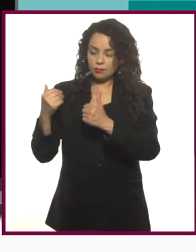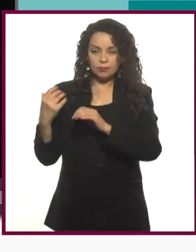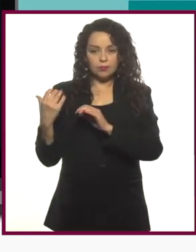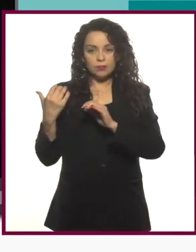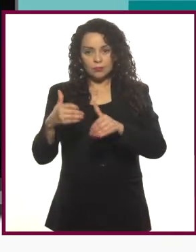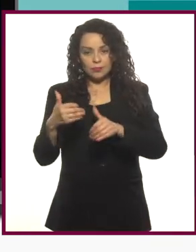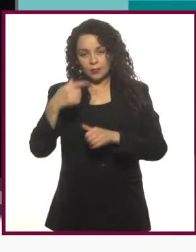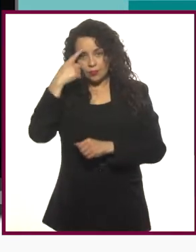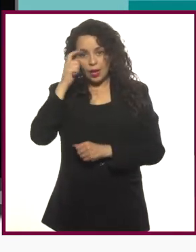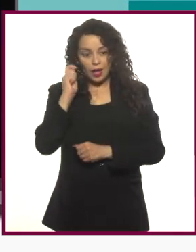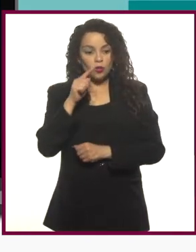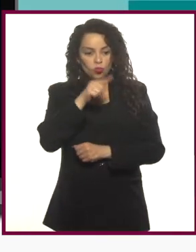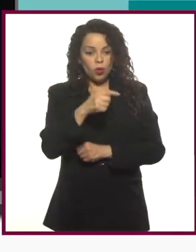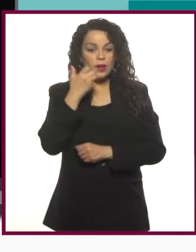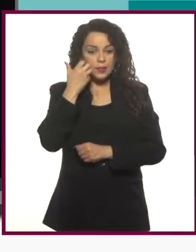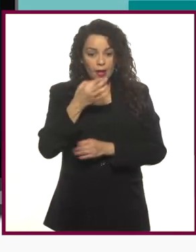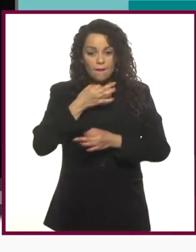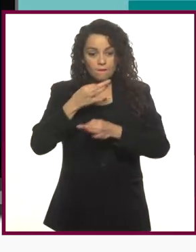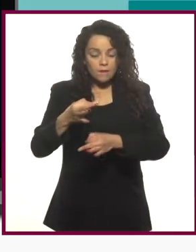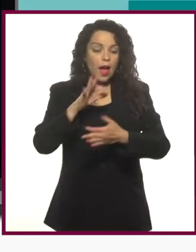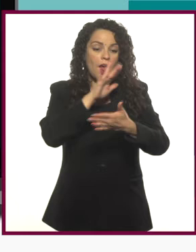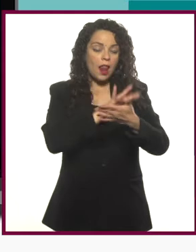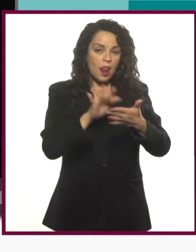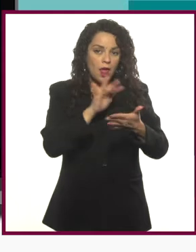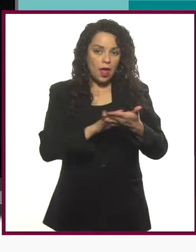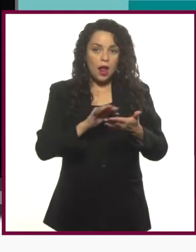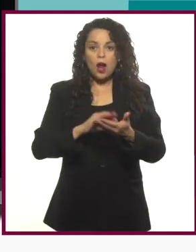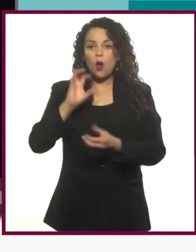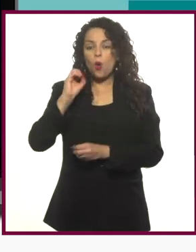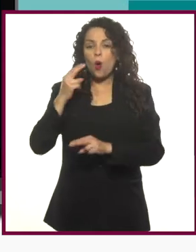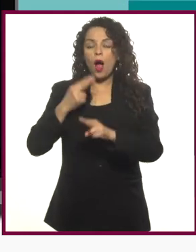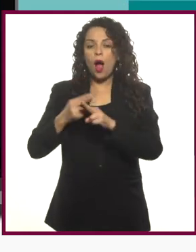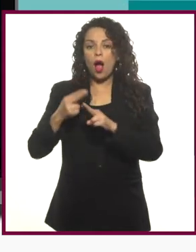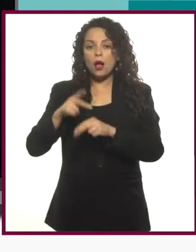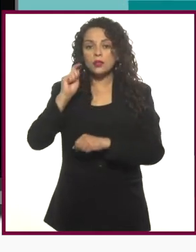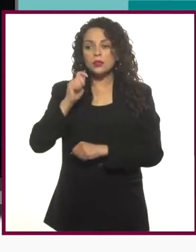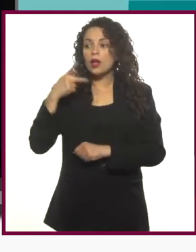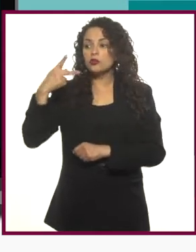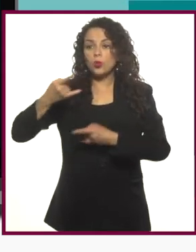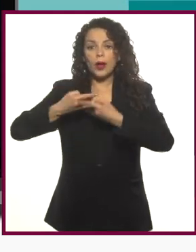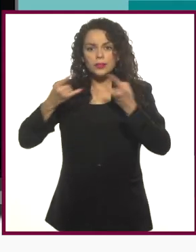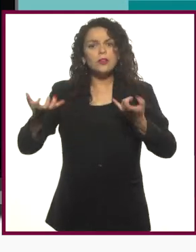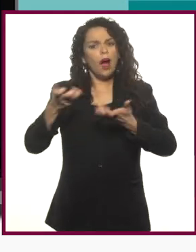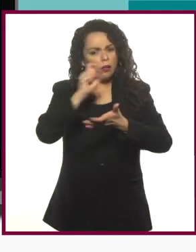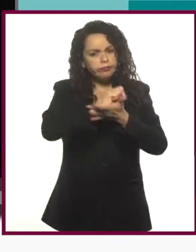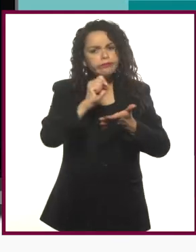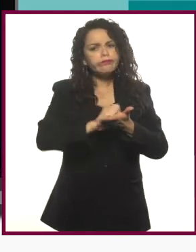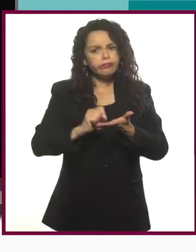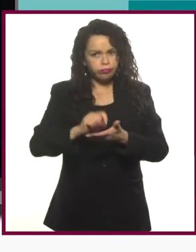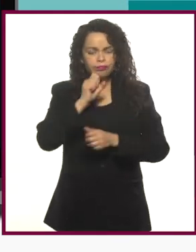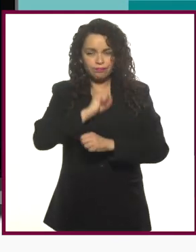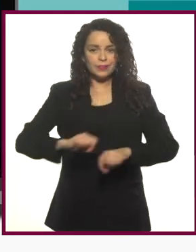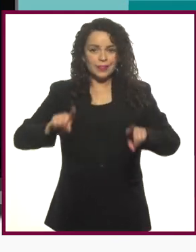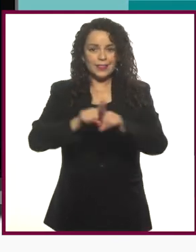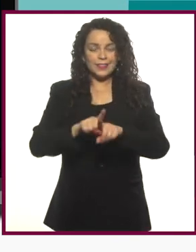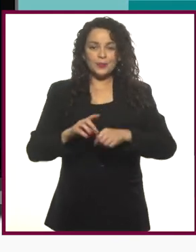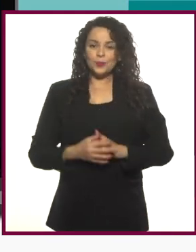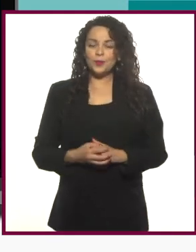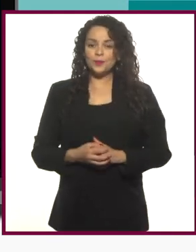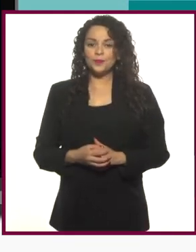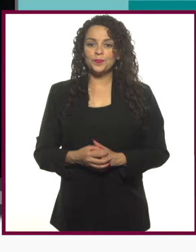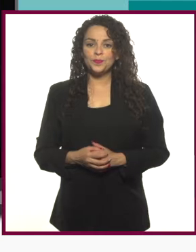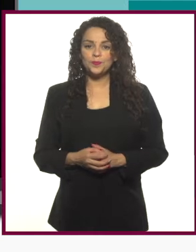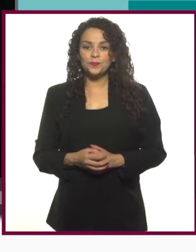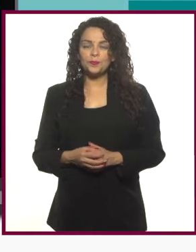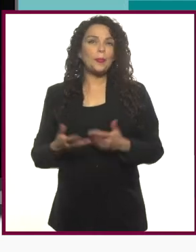y que convoca a quien los lee incluso a escribir sus propias historias.